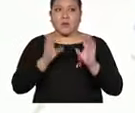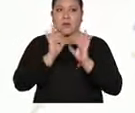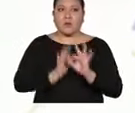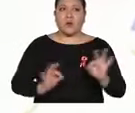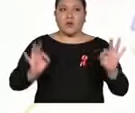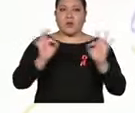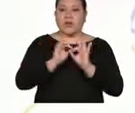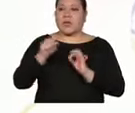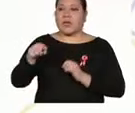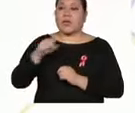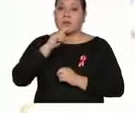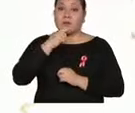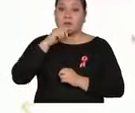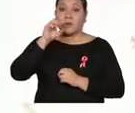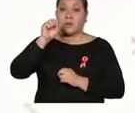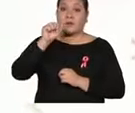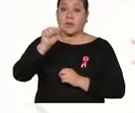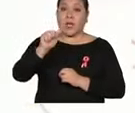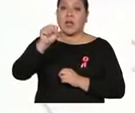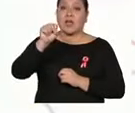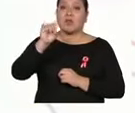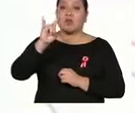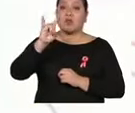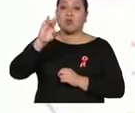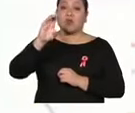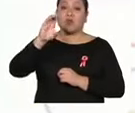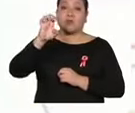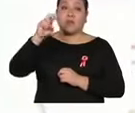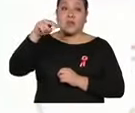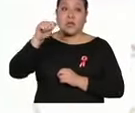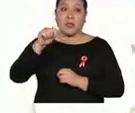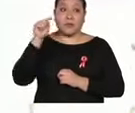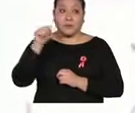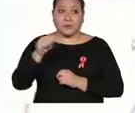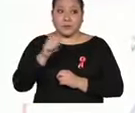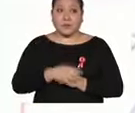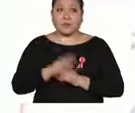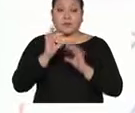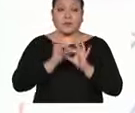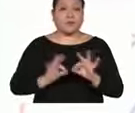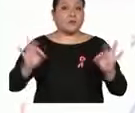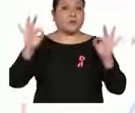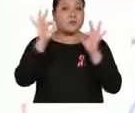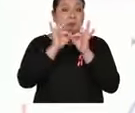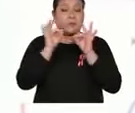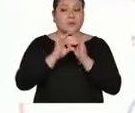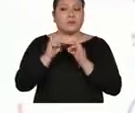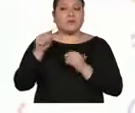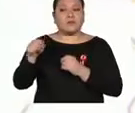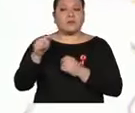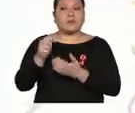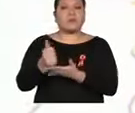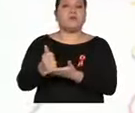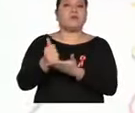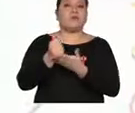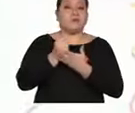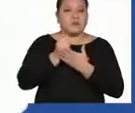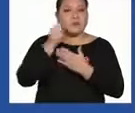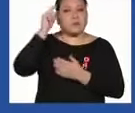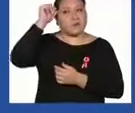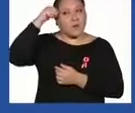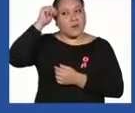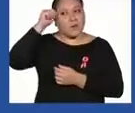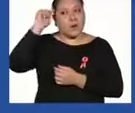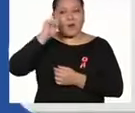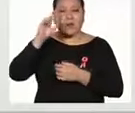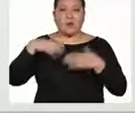no se haya rendido y haya luchado por defender sus derechos. Casos así nos ayudan a recordar que sí es posible hacerle un pare y sancionar